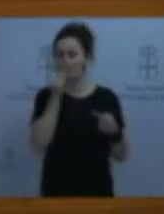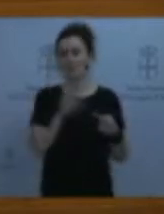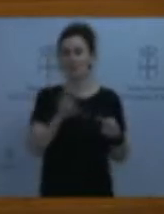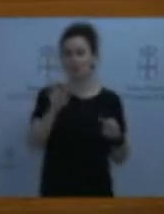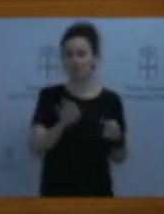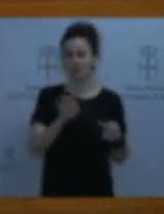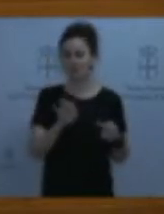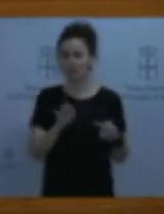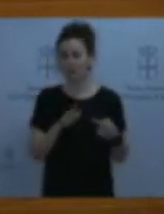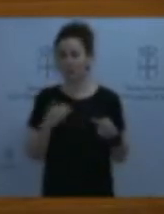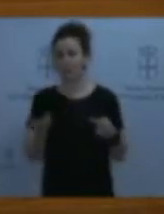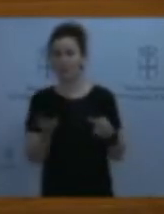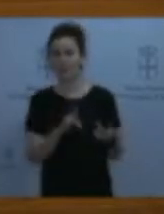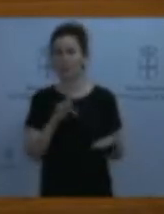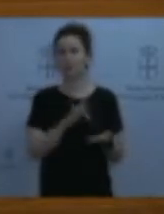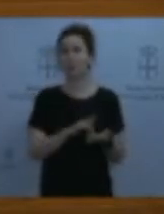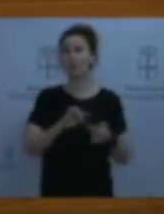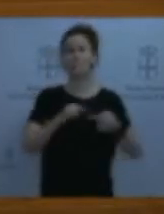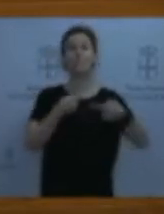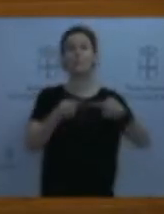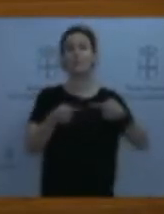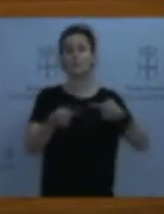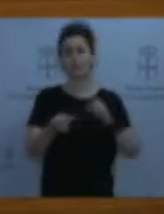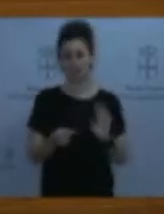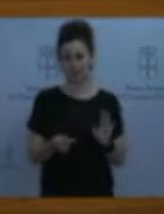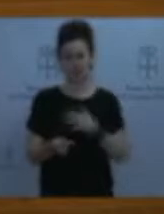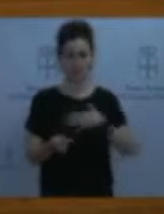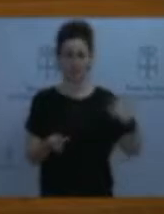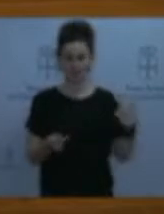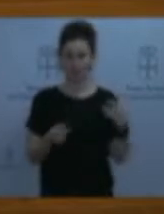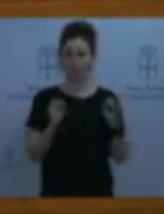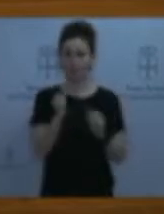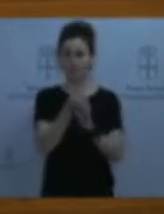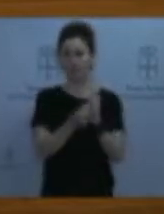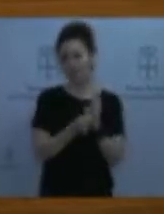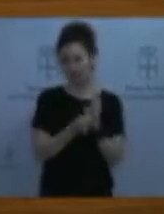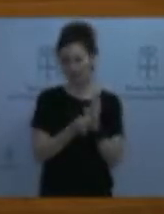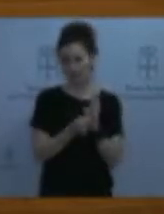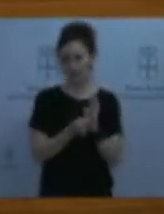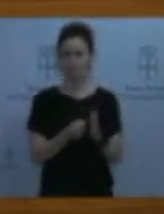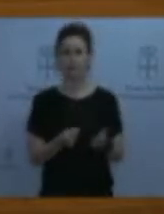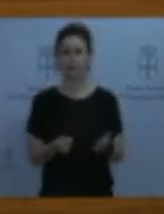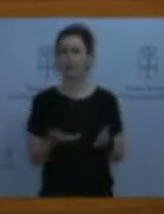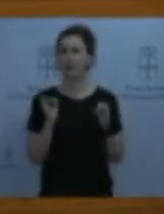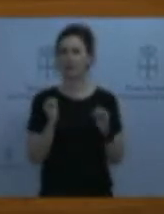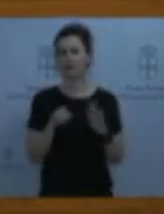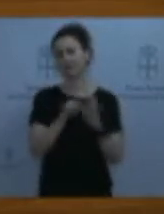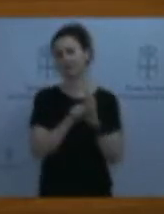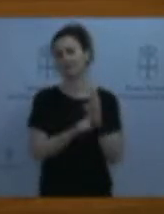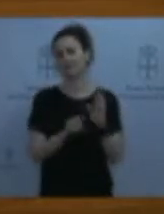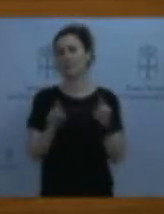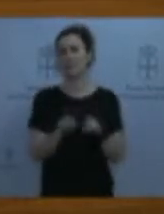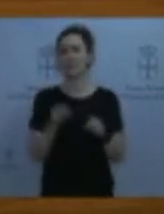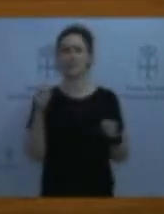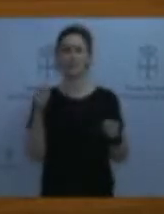se quedan fuera de lo que ponen en primera opción. Y entre los criterios de ese baremo está si uno sufre algún tipo